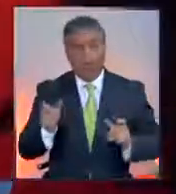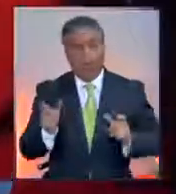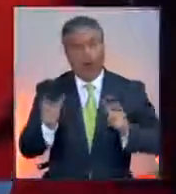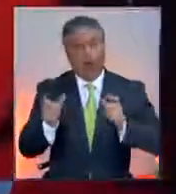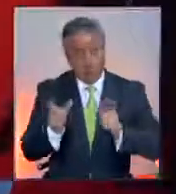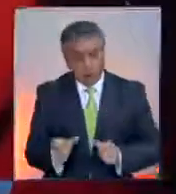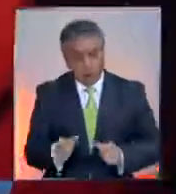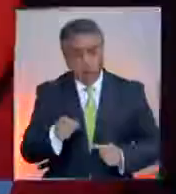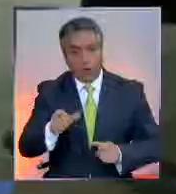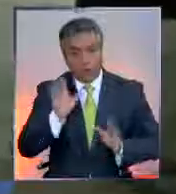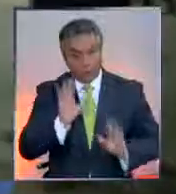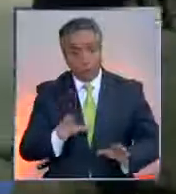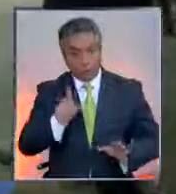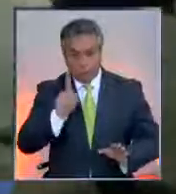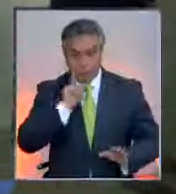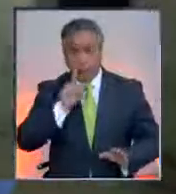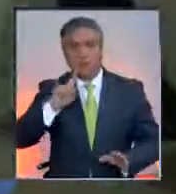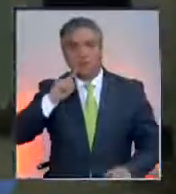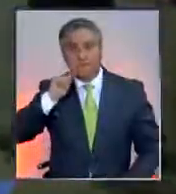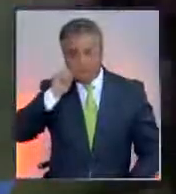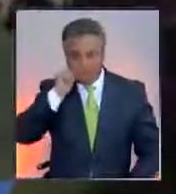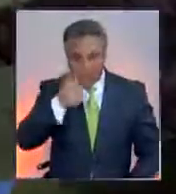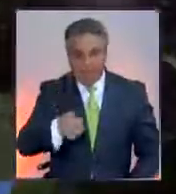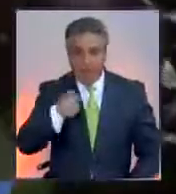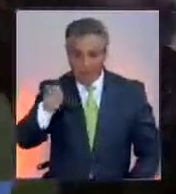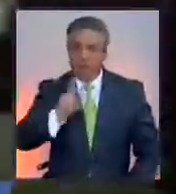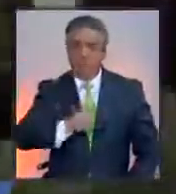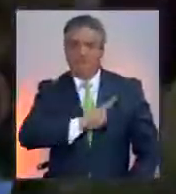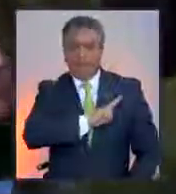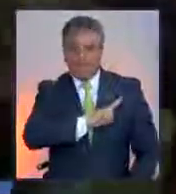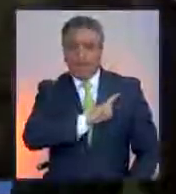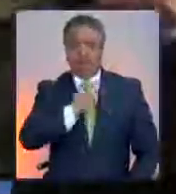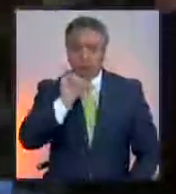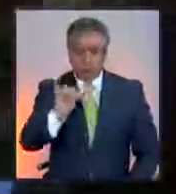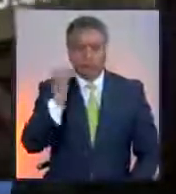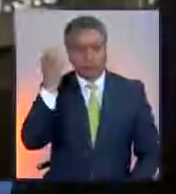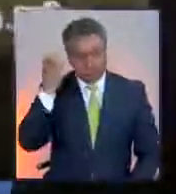formalización se efectuaría mañana en Valparaíso y La Serena.